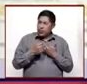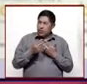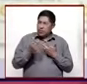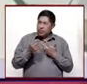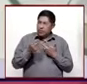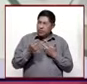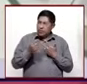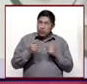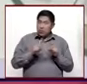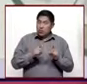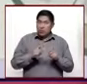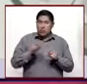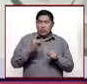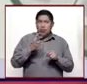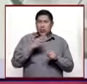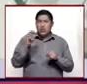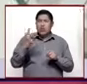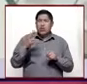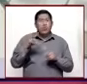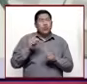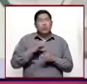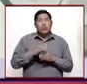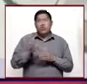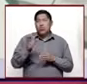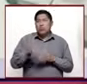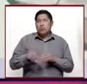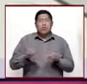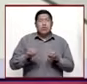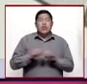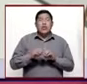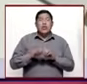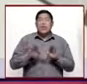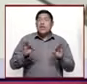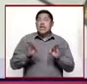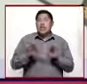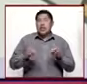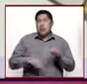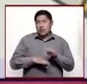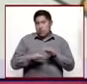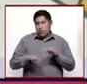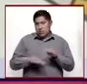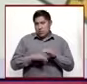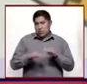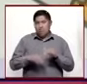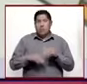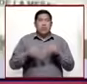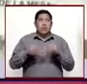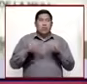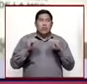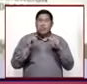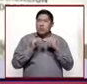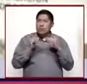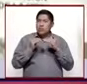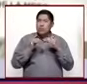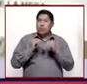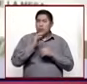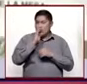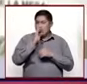ambas preguntas 2 y 3 no cumplen ninguno de los criterios, ni imparcialidad, ni precisión, ni